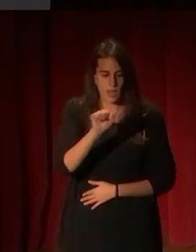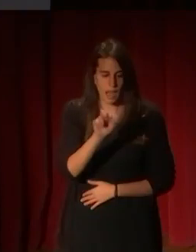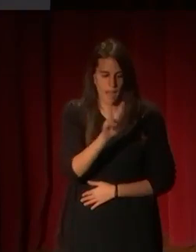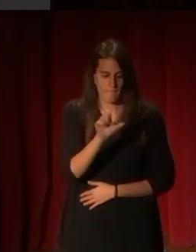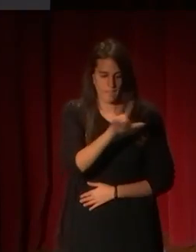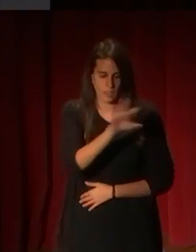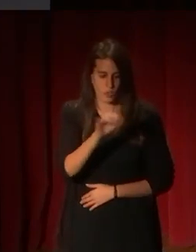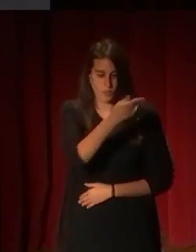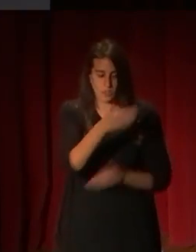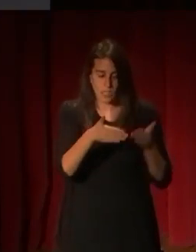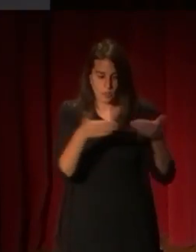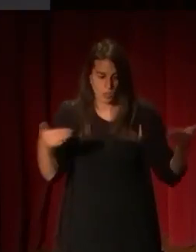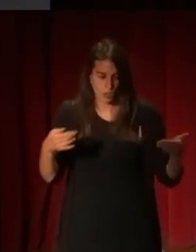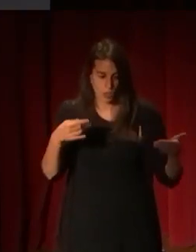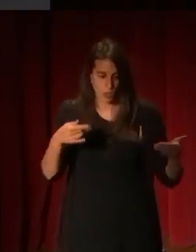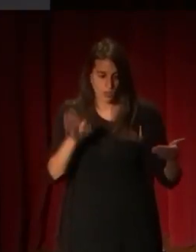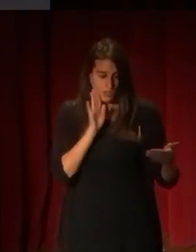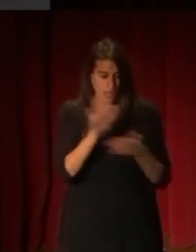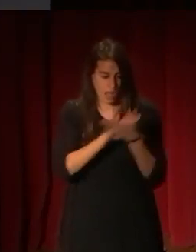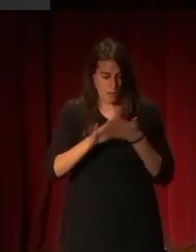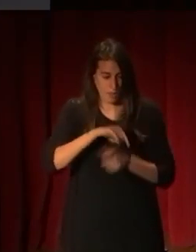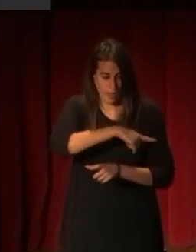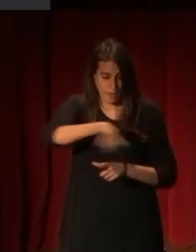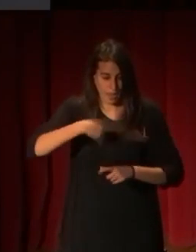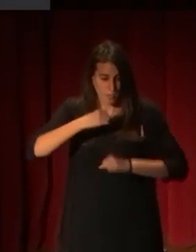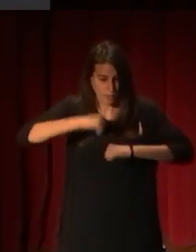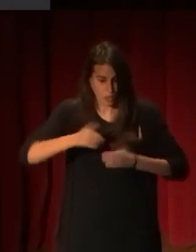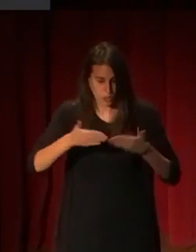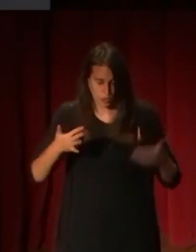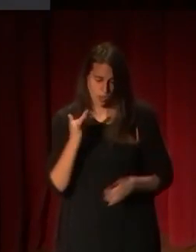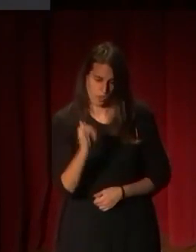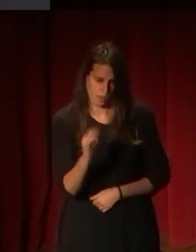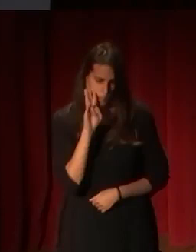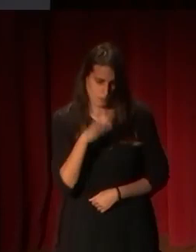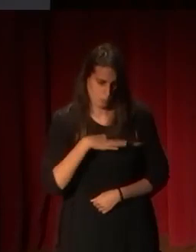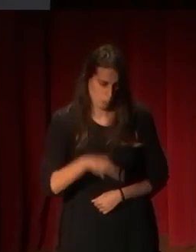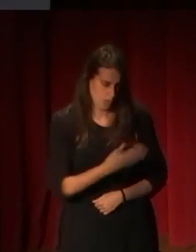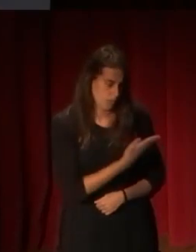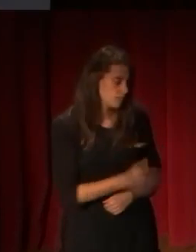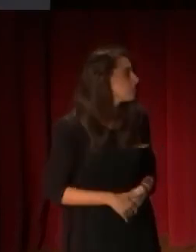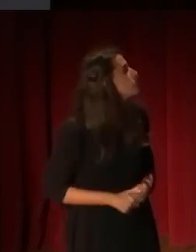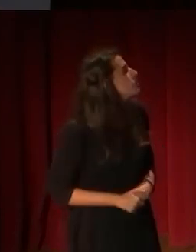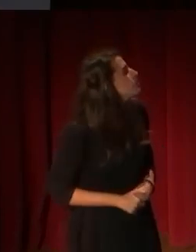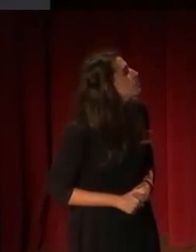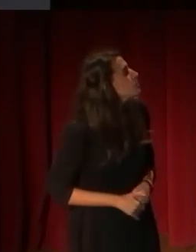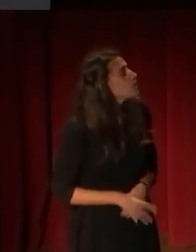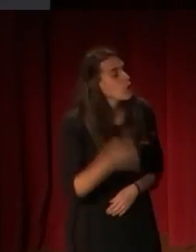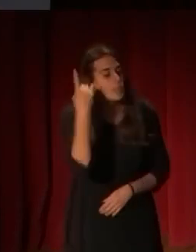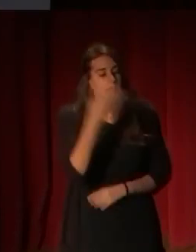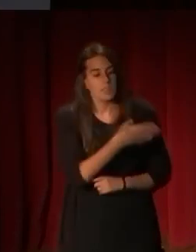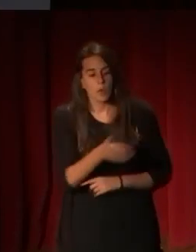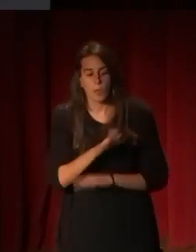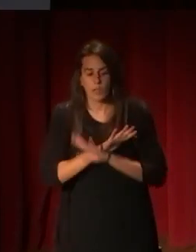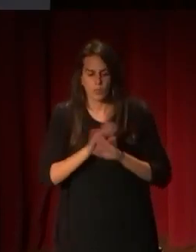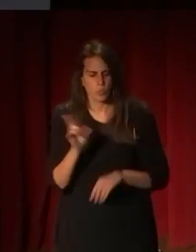exposición de la plaza mayor que hemos hecho referencia anteriormente no crean que solamente hubo tauromaquias en la plaza mayor